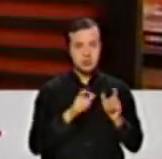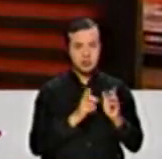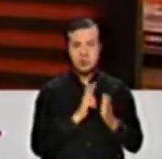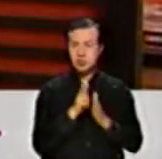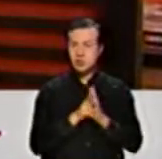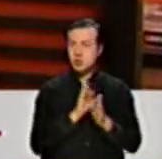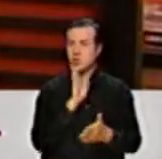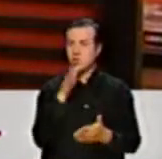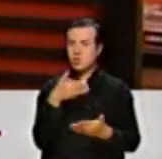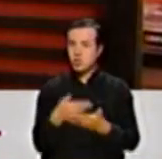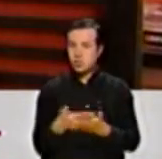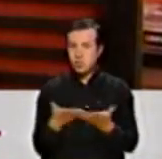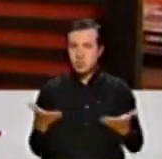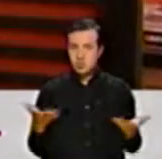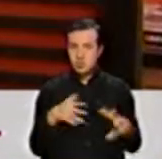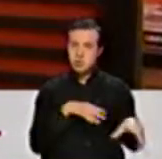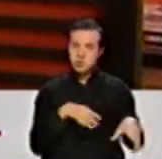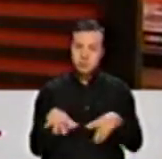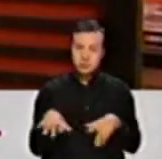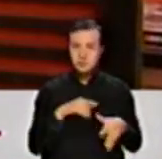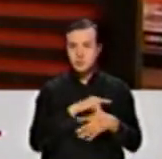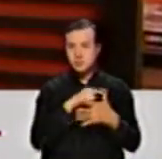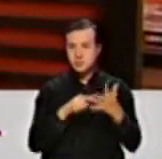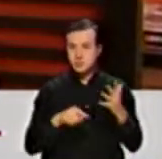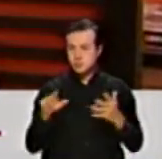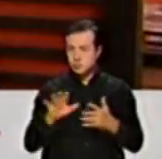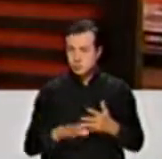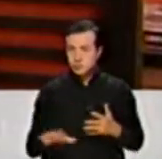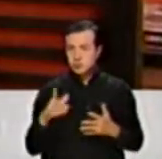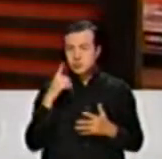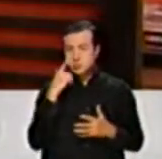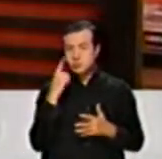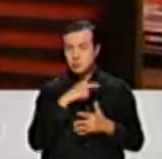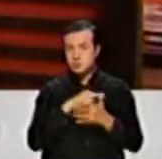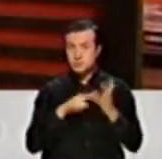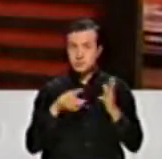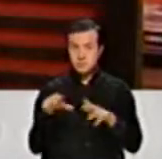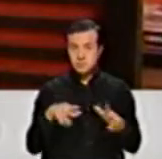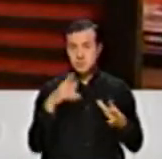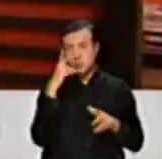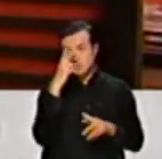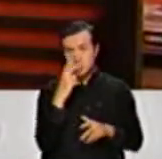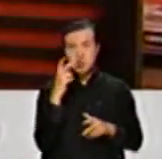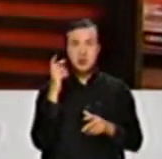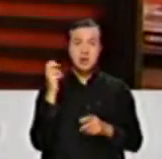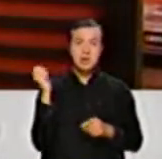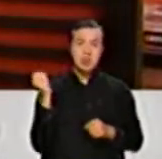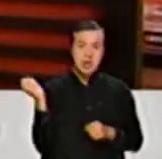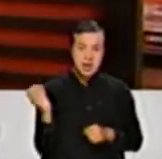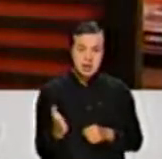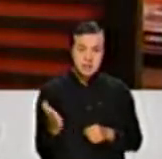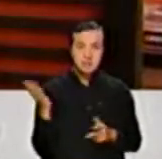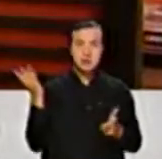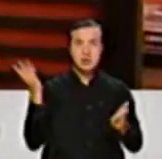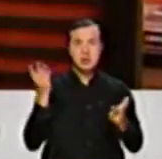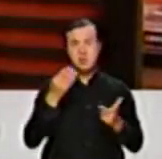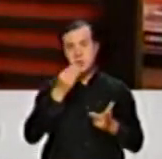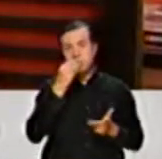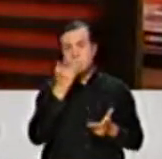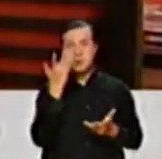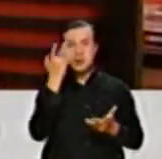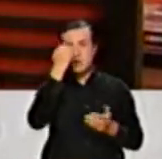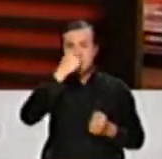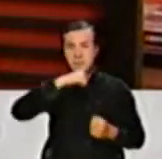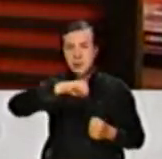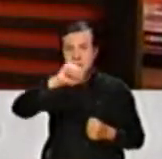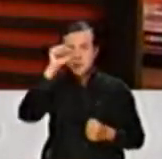un destino porque hay actividades. En ese destino hay varias actividades, hay hotel, hay casino, hay gastronomía, hay